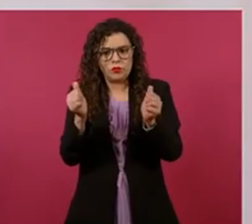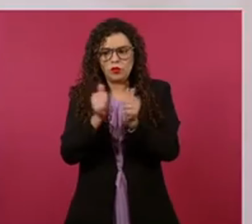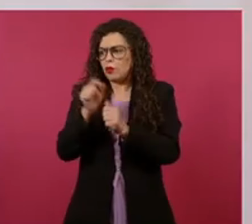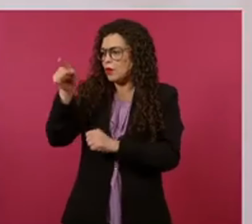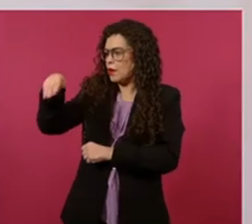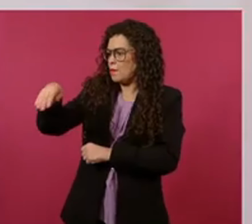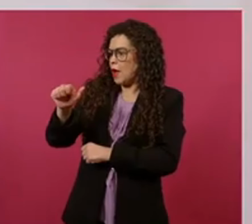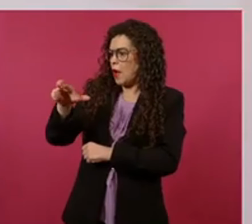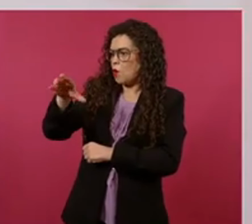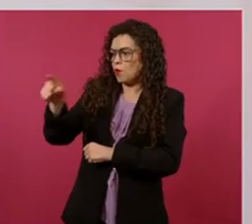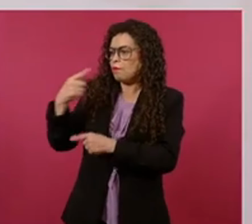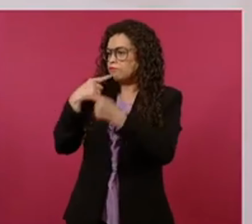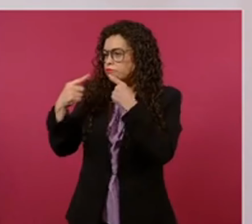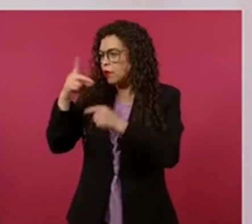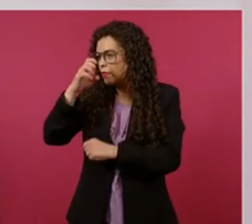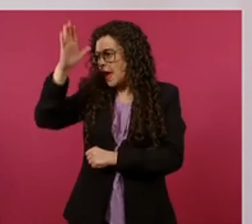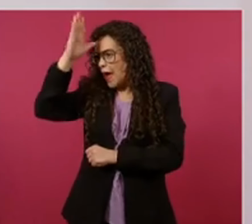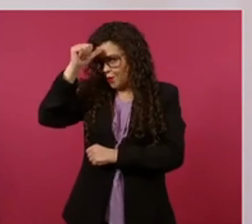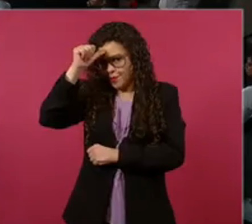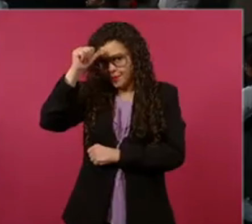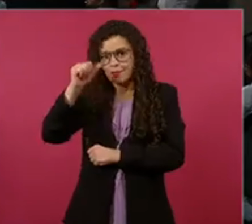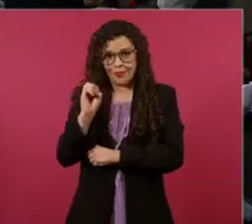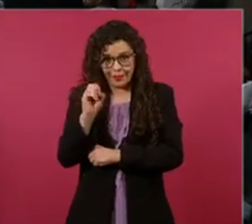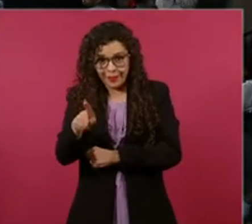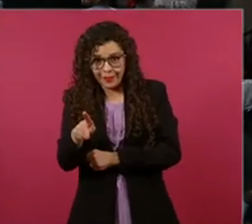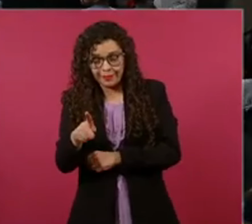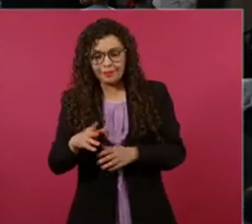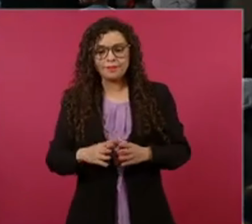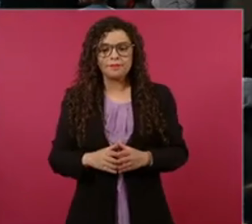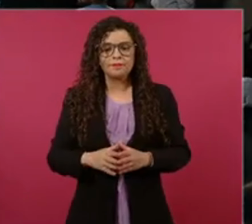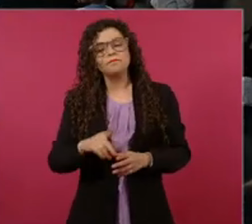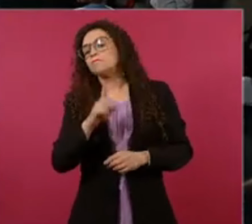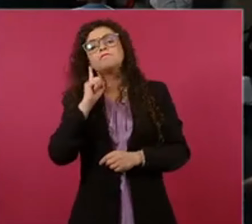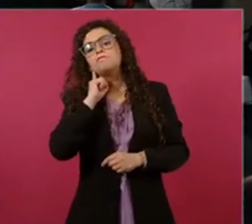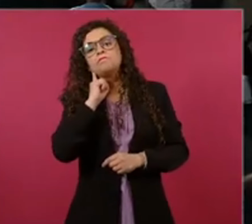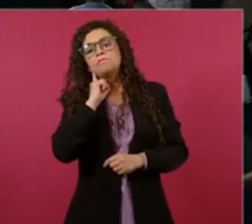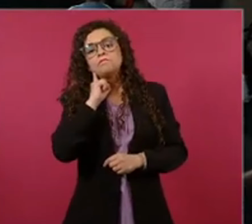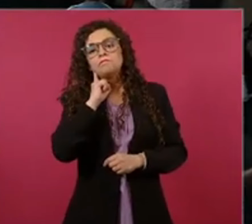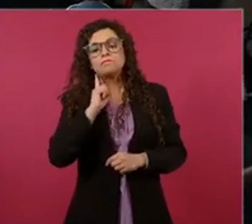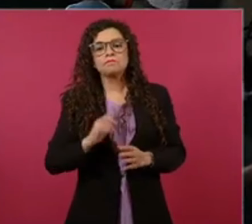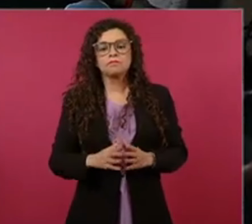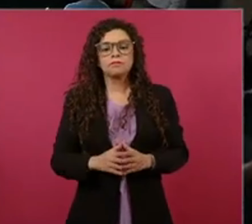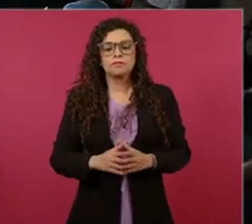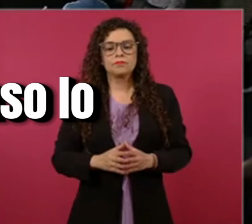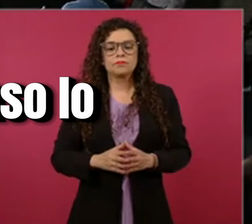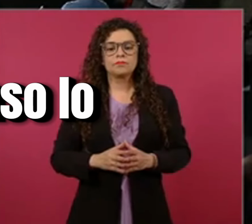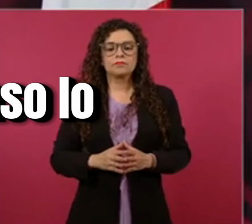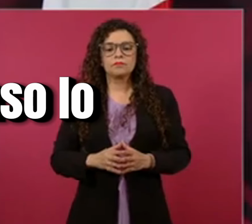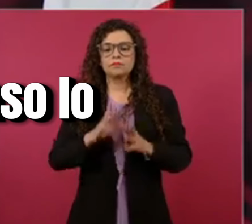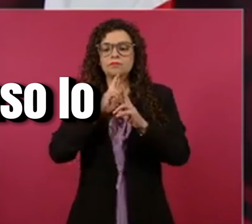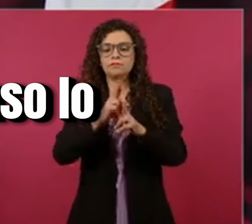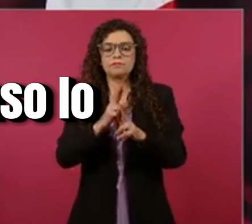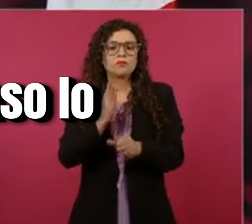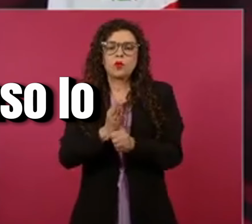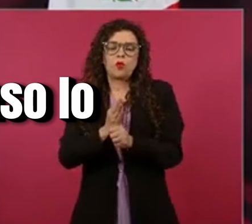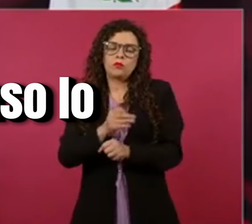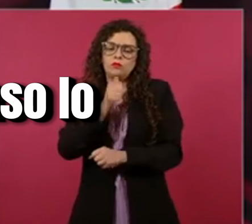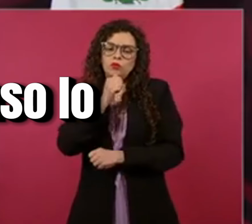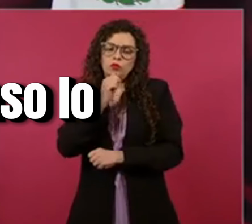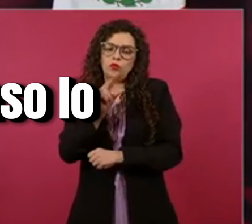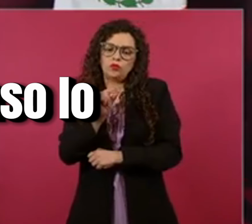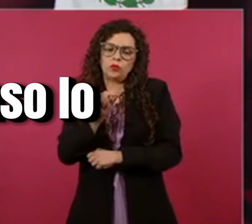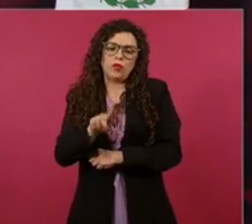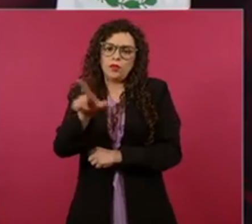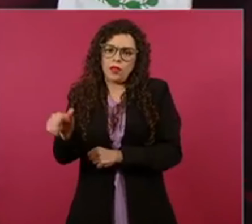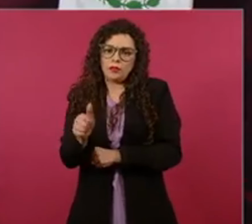Mauro, nos ponemos de acuerdo. ¿Les parece? ¿Perdón? ¿No va a ir a Estados Unidos? Por lo pronto no lo tengo contemplado. Ya en todo caso